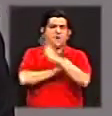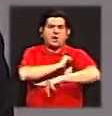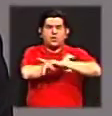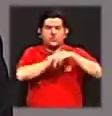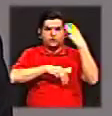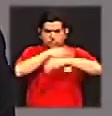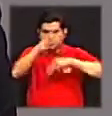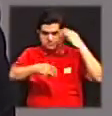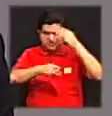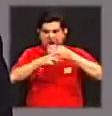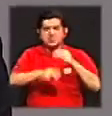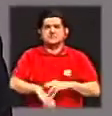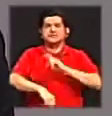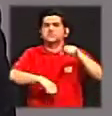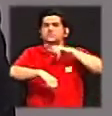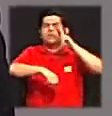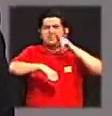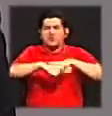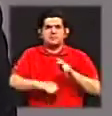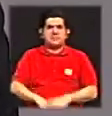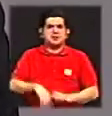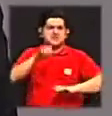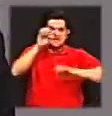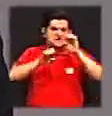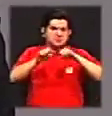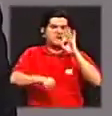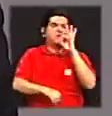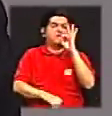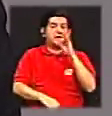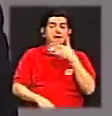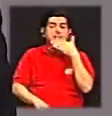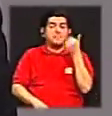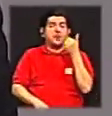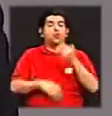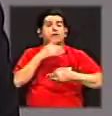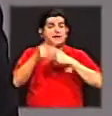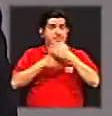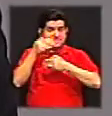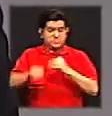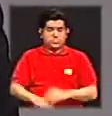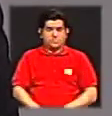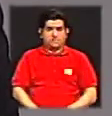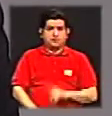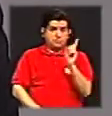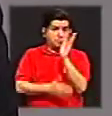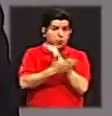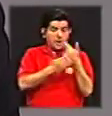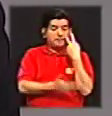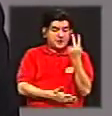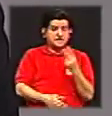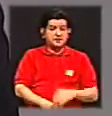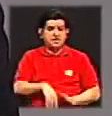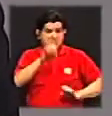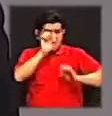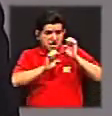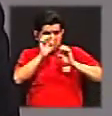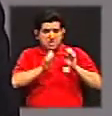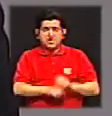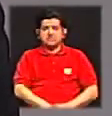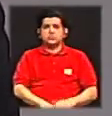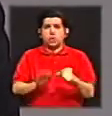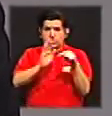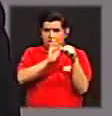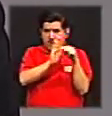mundo. Y por lo general es valorada bastante bien, mucho mejor que la gestión. Es decir, por un lado estamos viendo una valoración